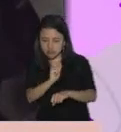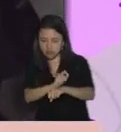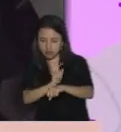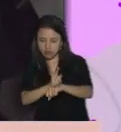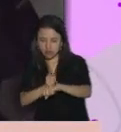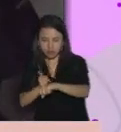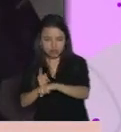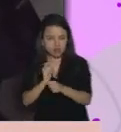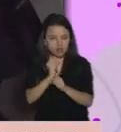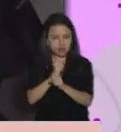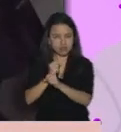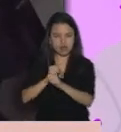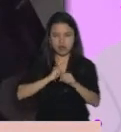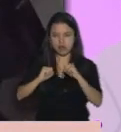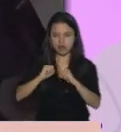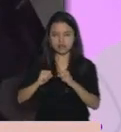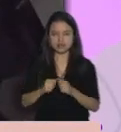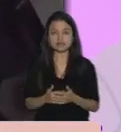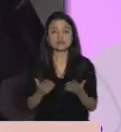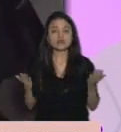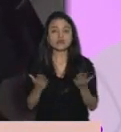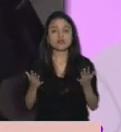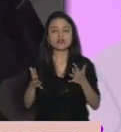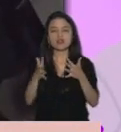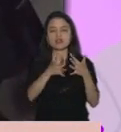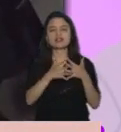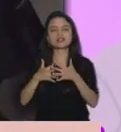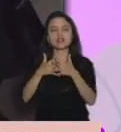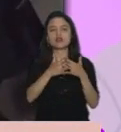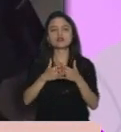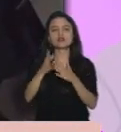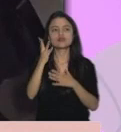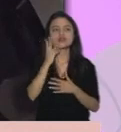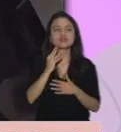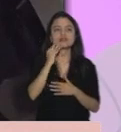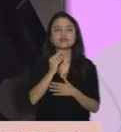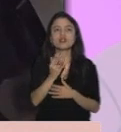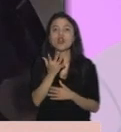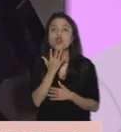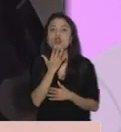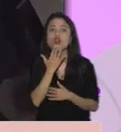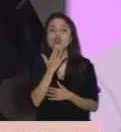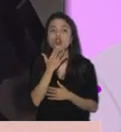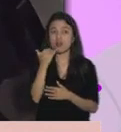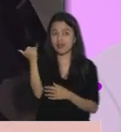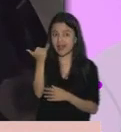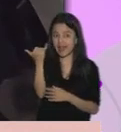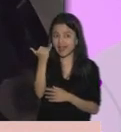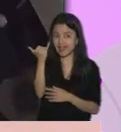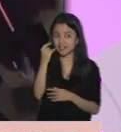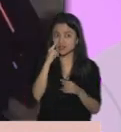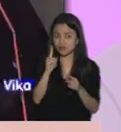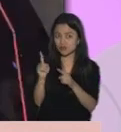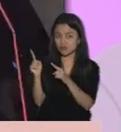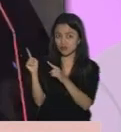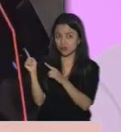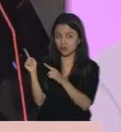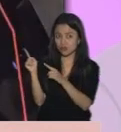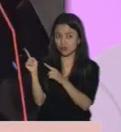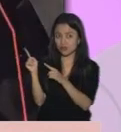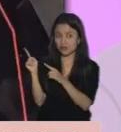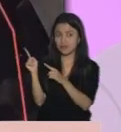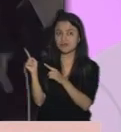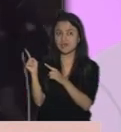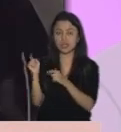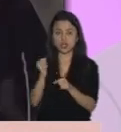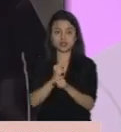Este experimento se realizó en los Estados Unidos. La parte azul que ustedes están viendo en pantalla corresponde a